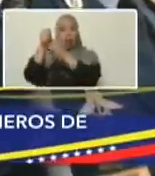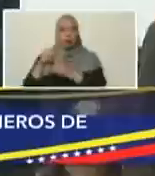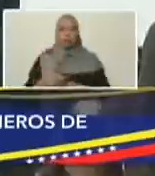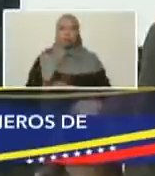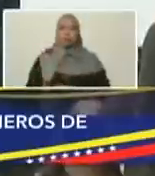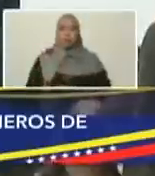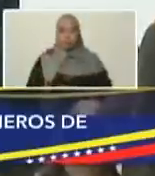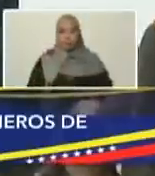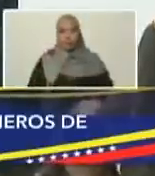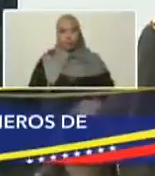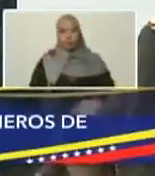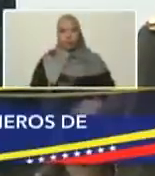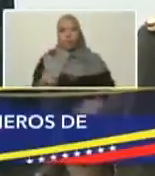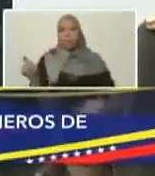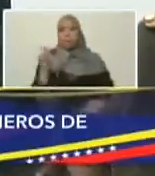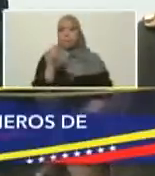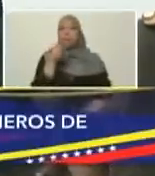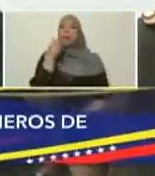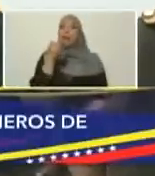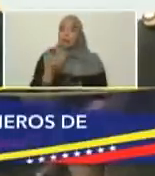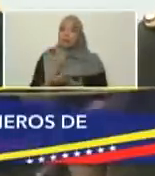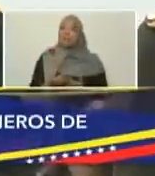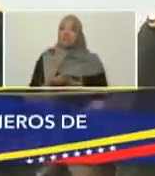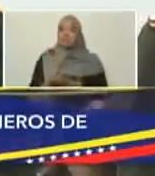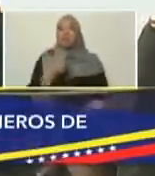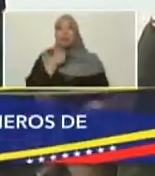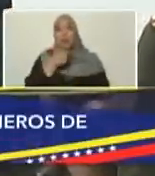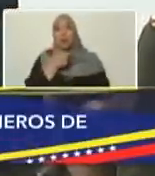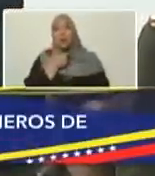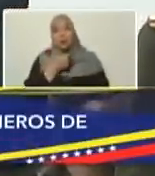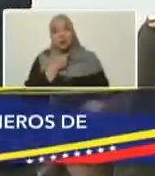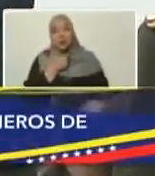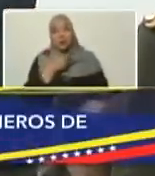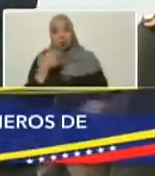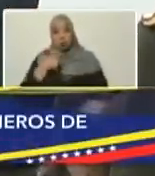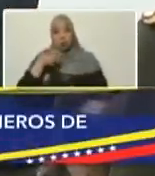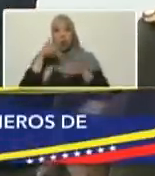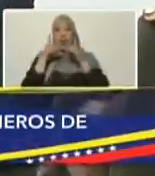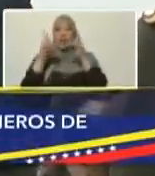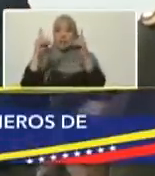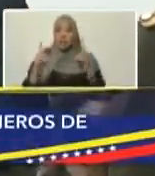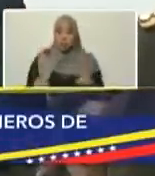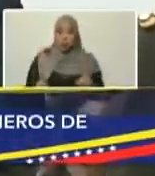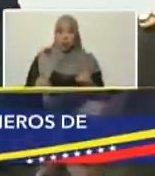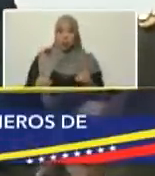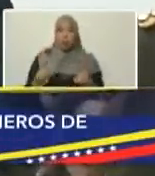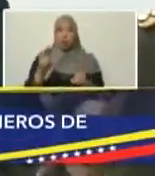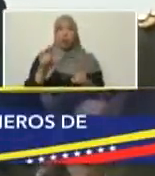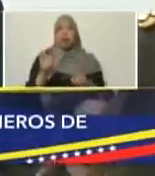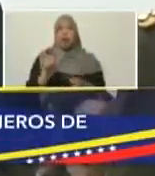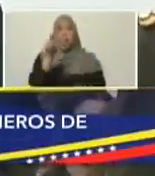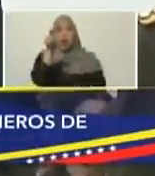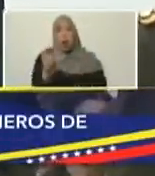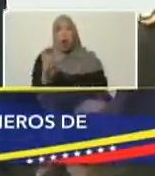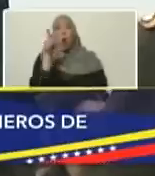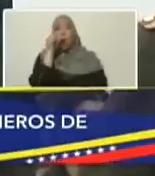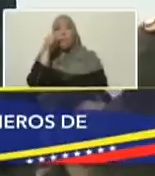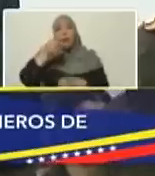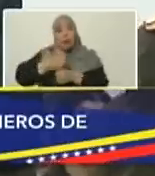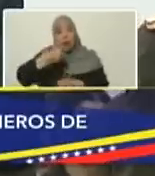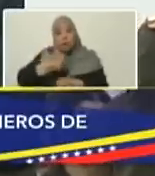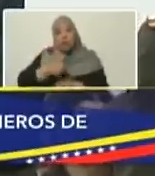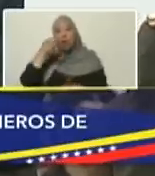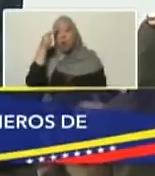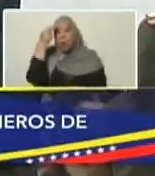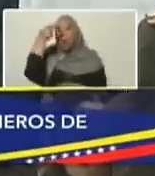Me es de un gran agrado haber decidido el ascenso de estos honorables